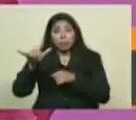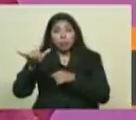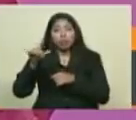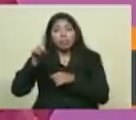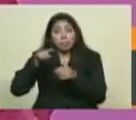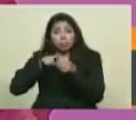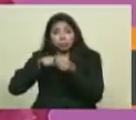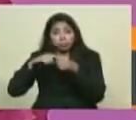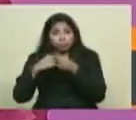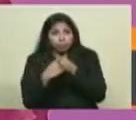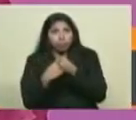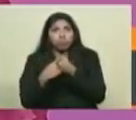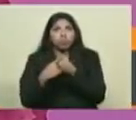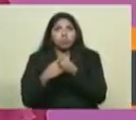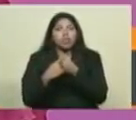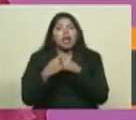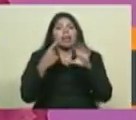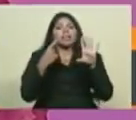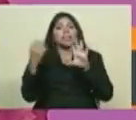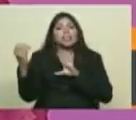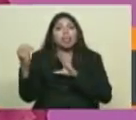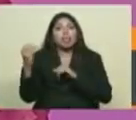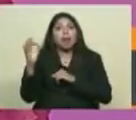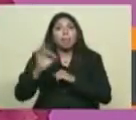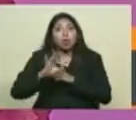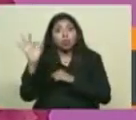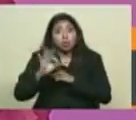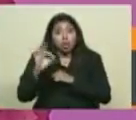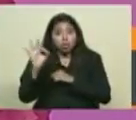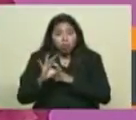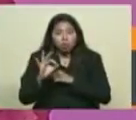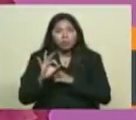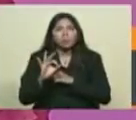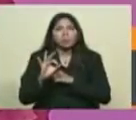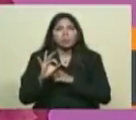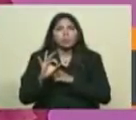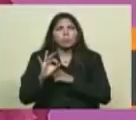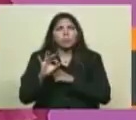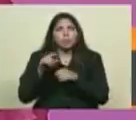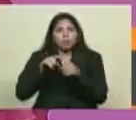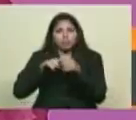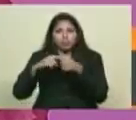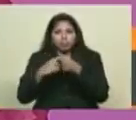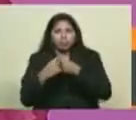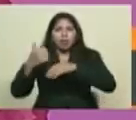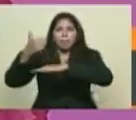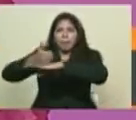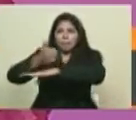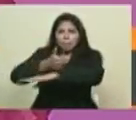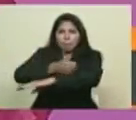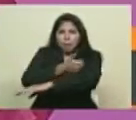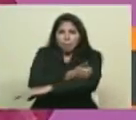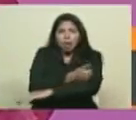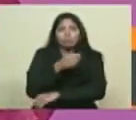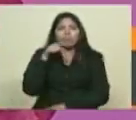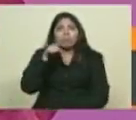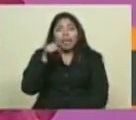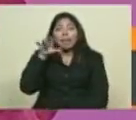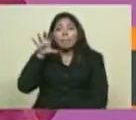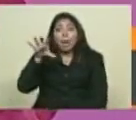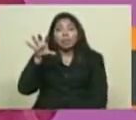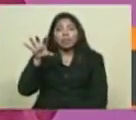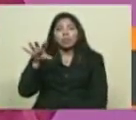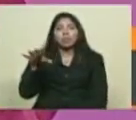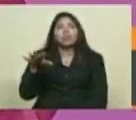de Justicia, el 60% de los directivos, de los magistrados del país